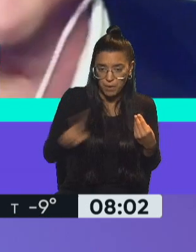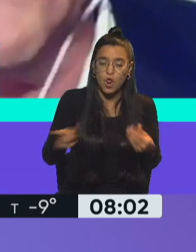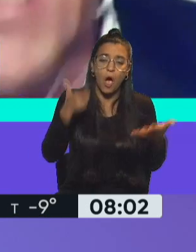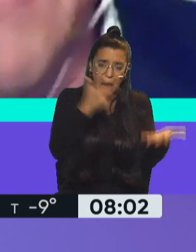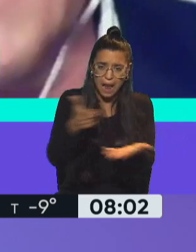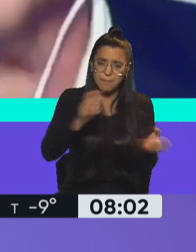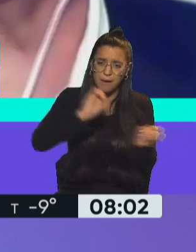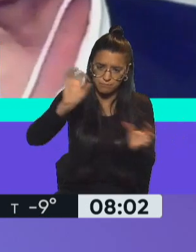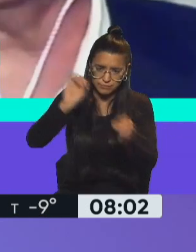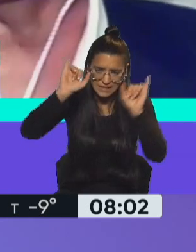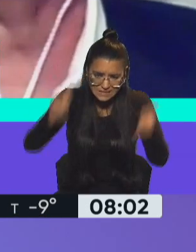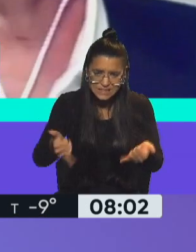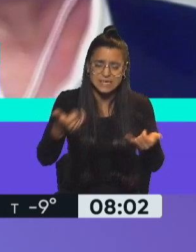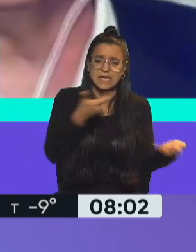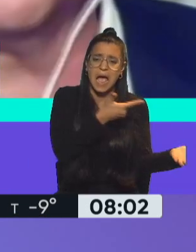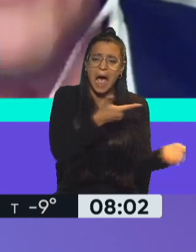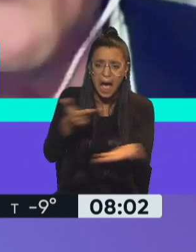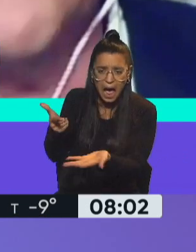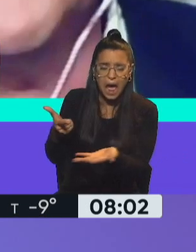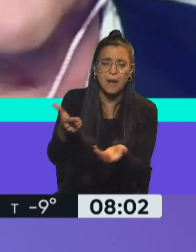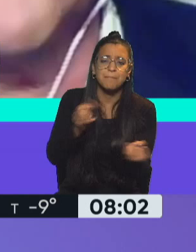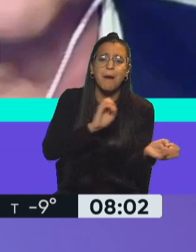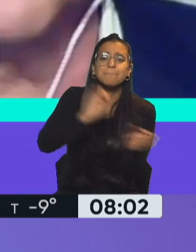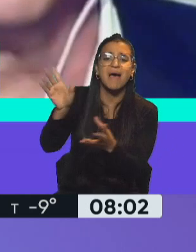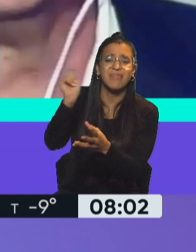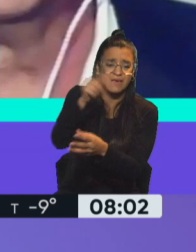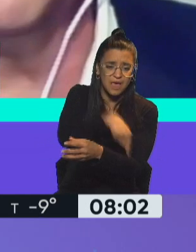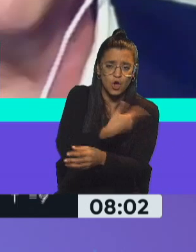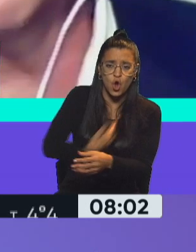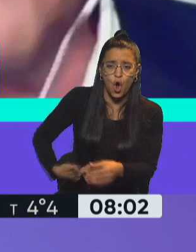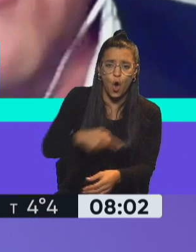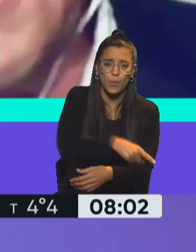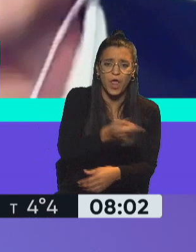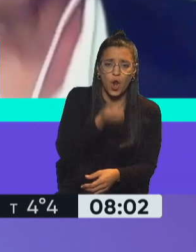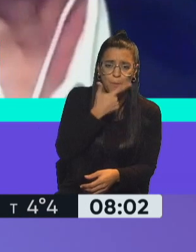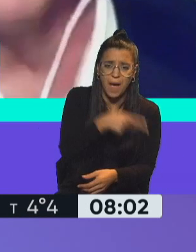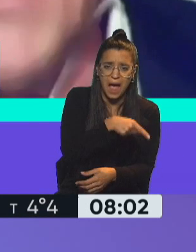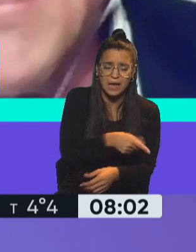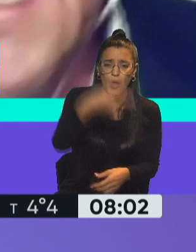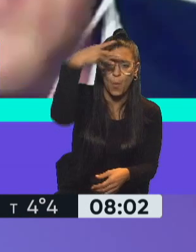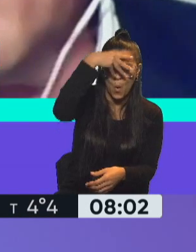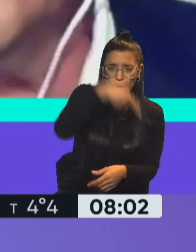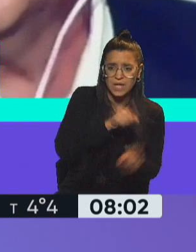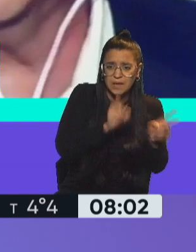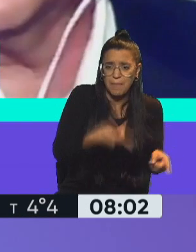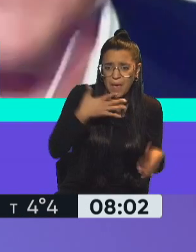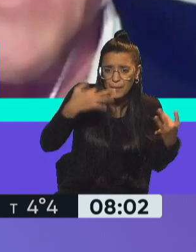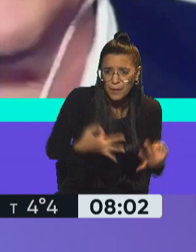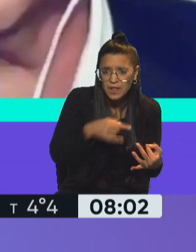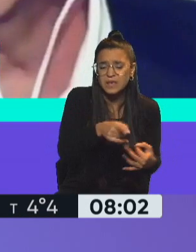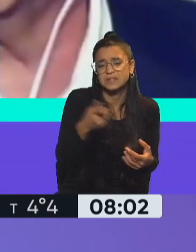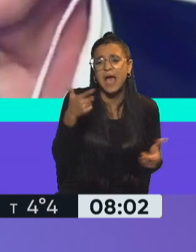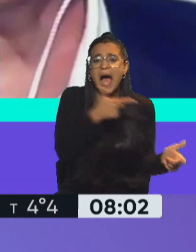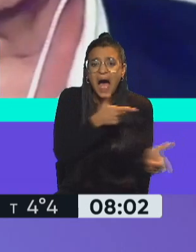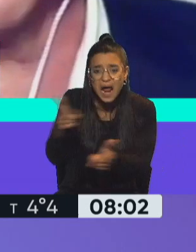armas, que las armas las mandó el gobierno de Macri y de Bullrich, también es cierto, y que esas